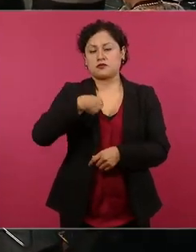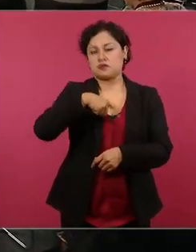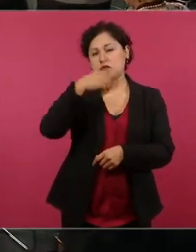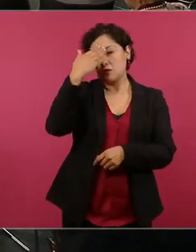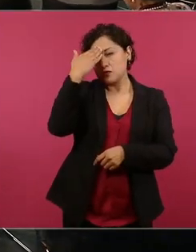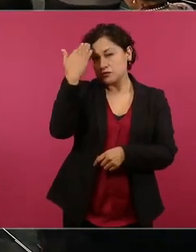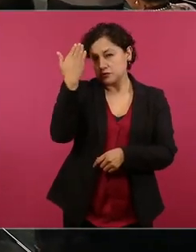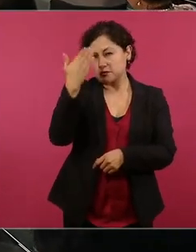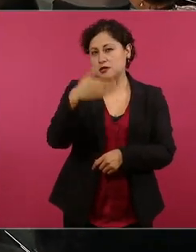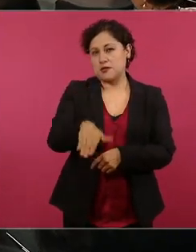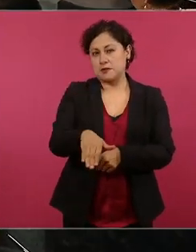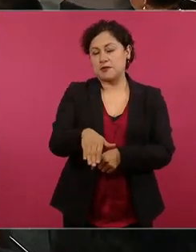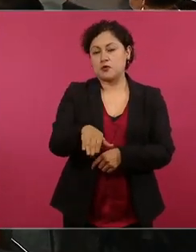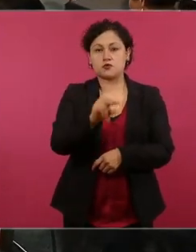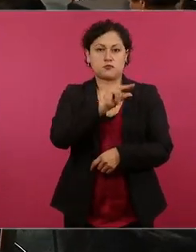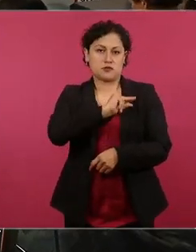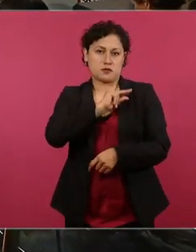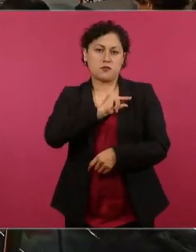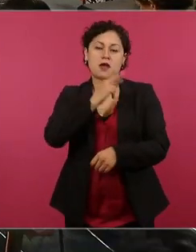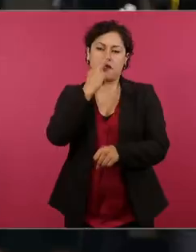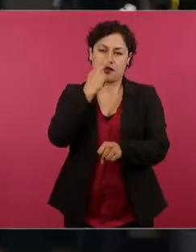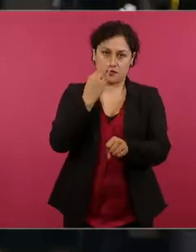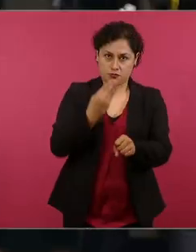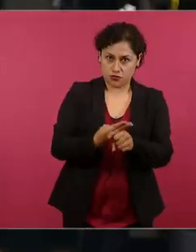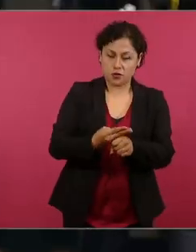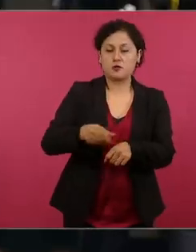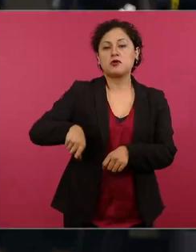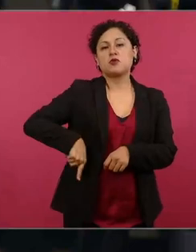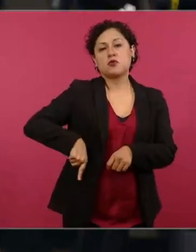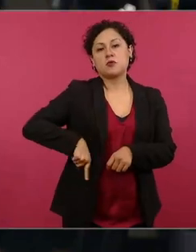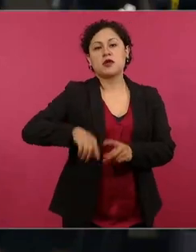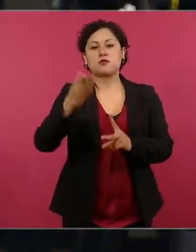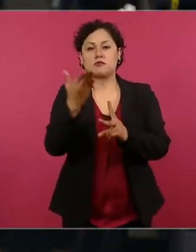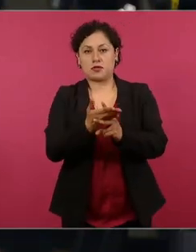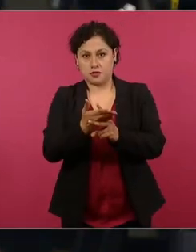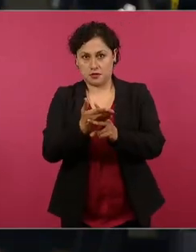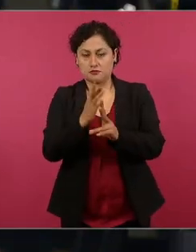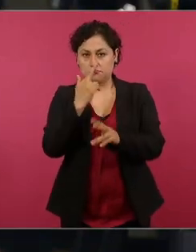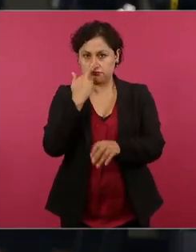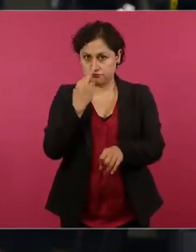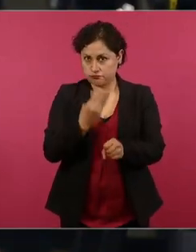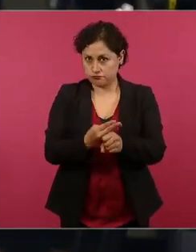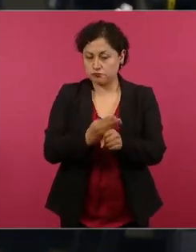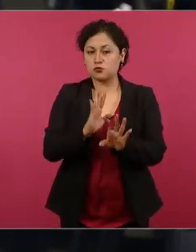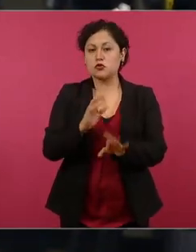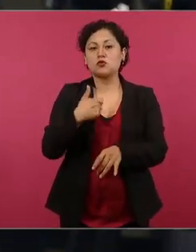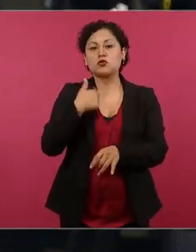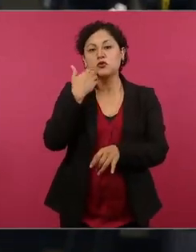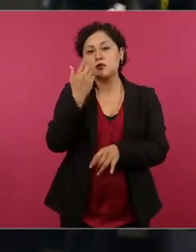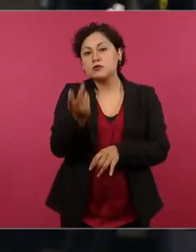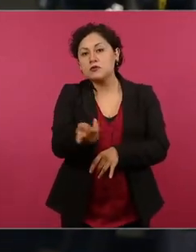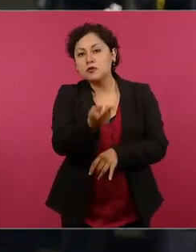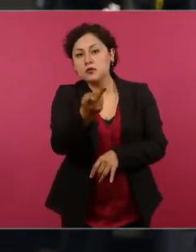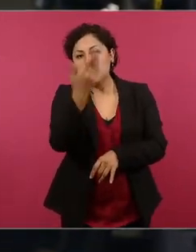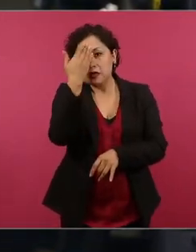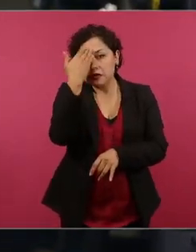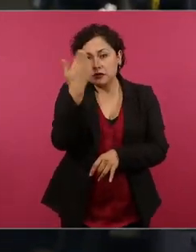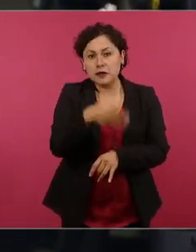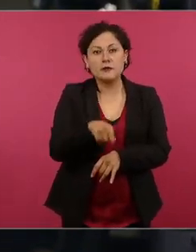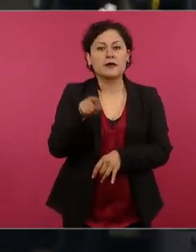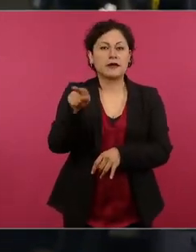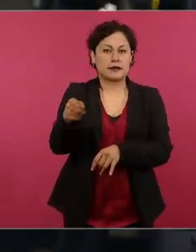responsabilidad privada y mitad pública. Quisiera saber ahí cómo han abordado el tema de los centros penitenciarios, en especial el caso del